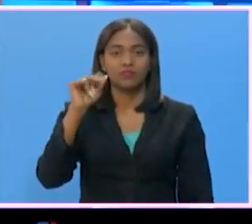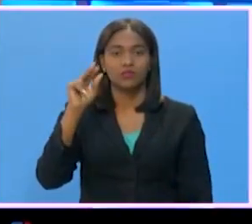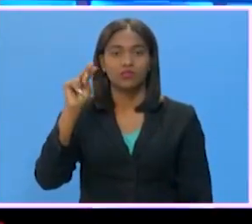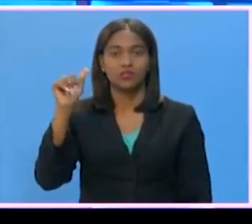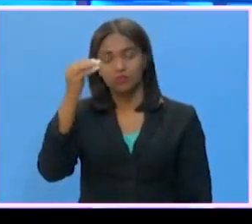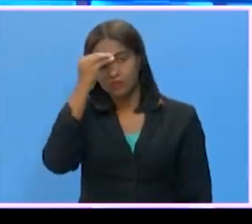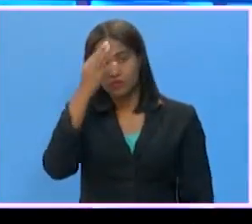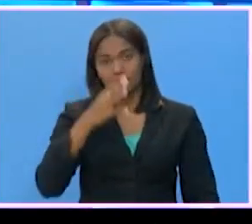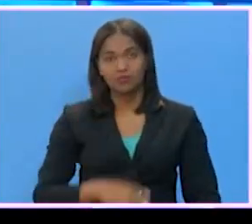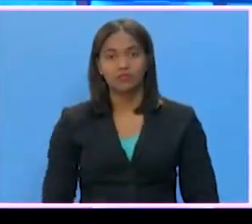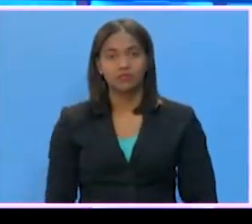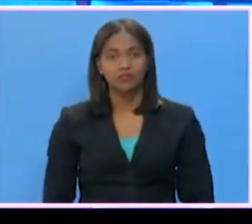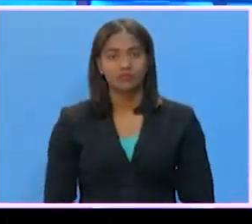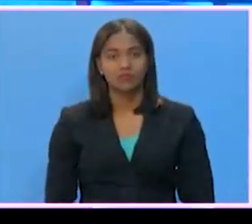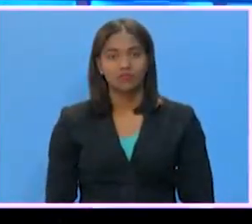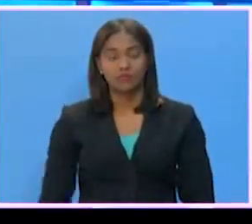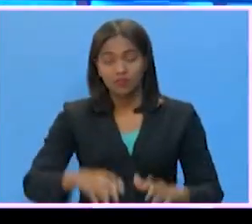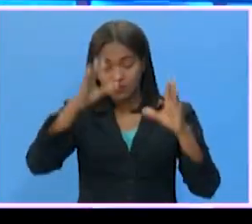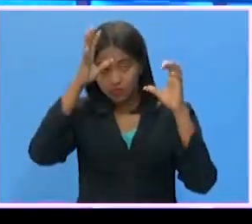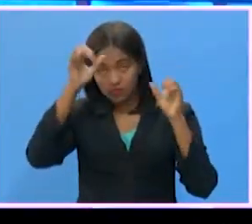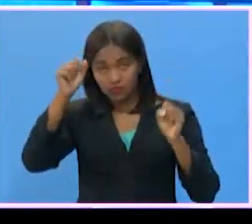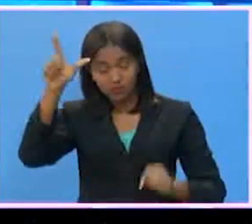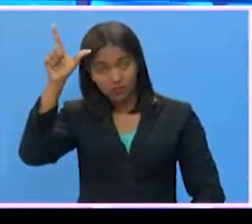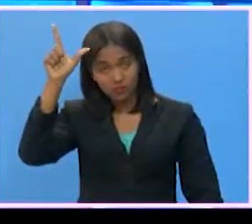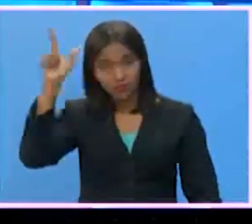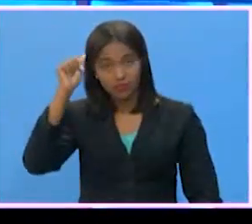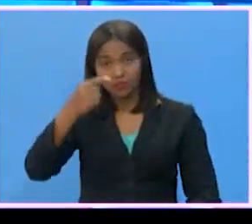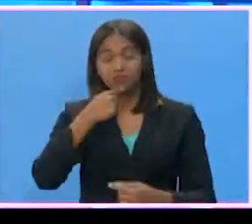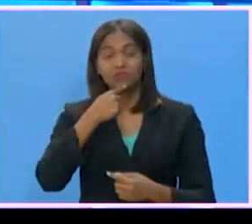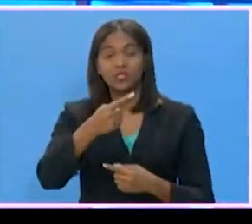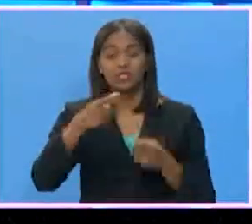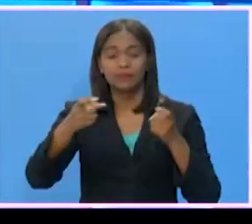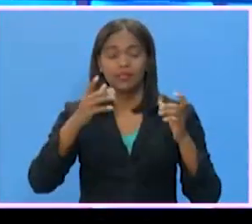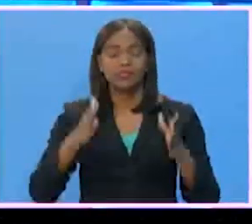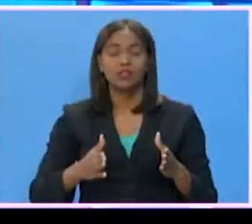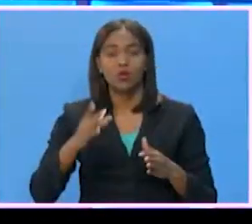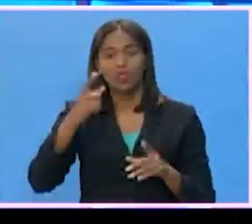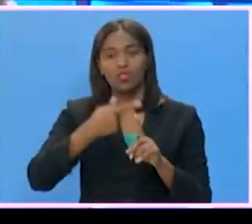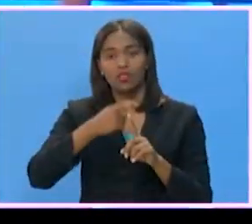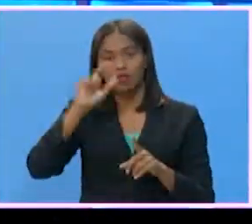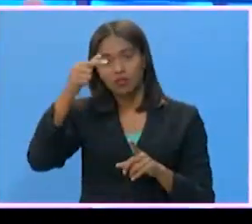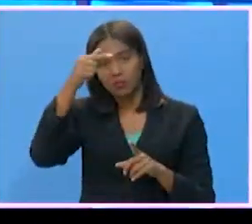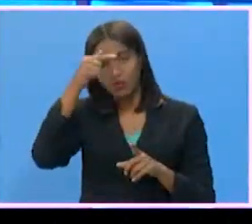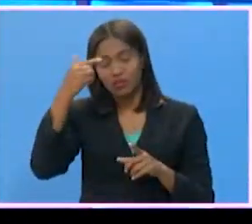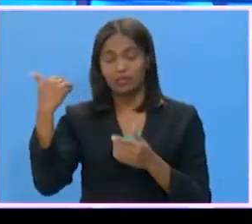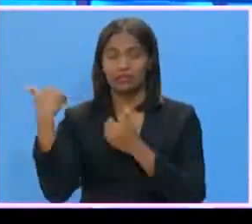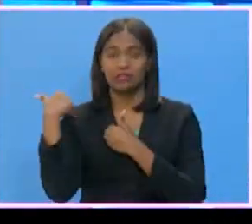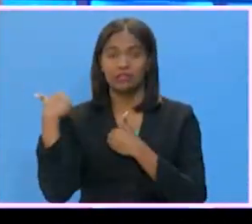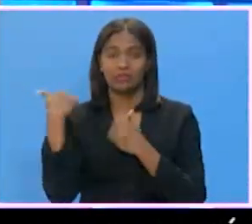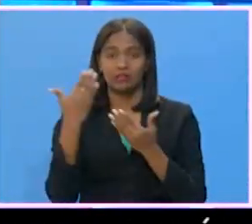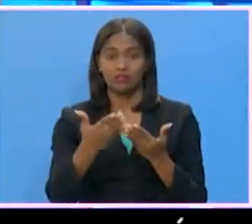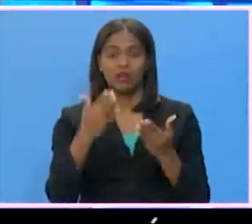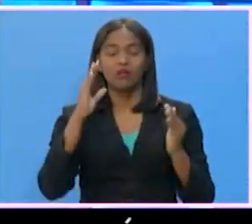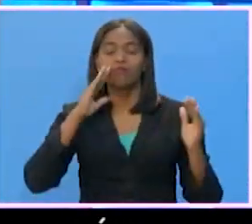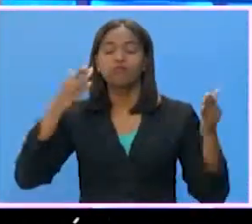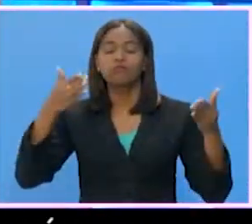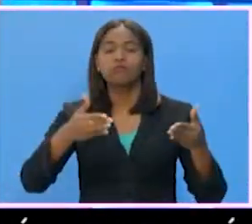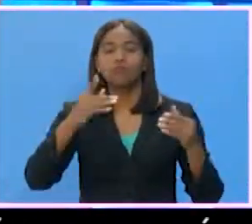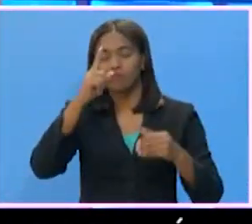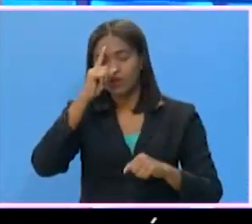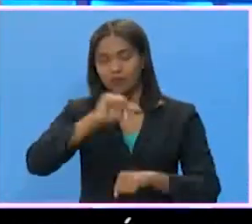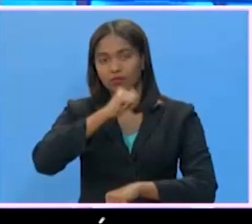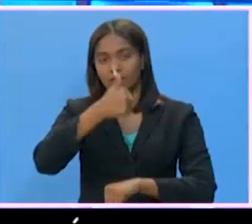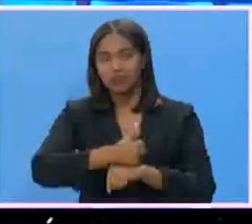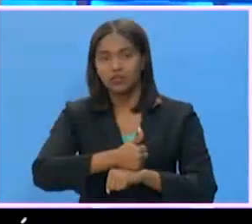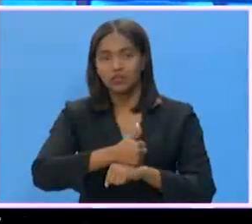Álvarez. Señores, el presidente Luis Abinader manifestó que la administración gubernamental que encabeza está enfocada en la